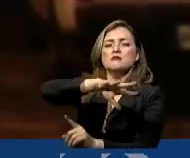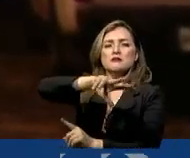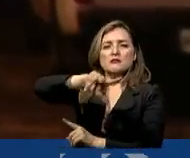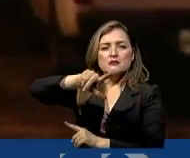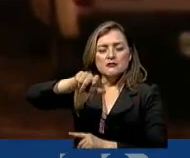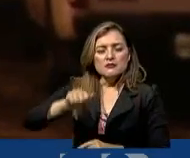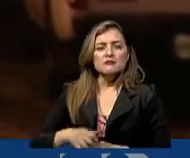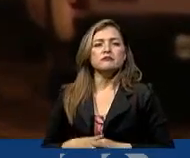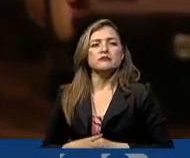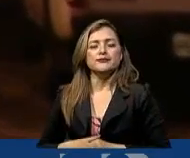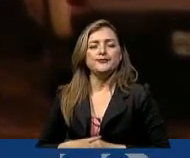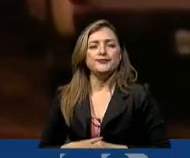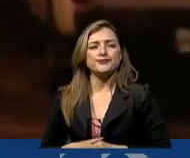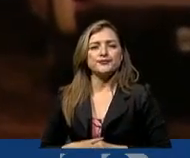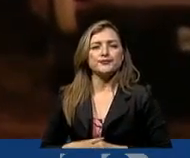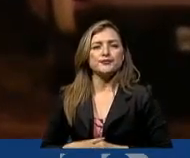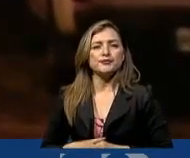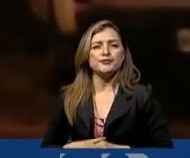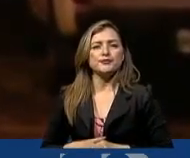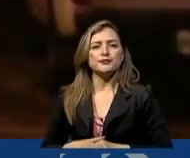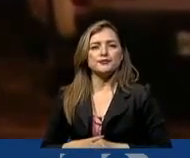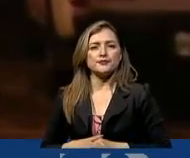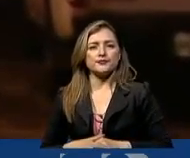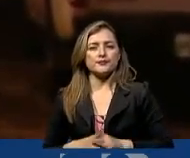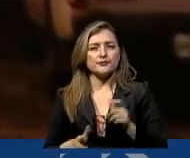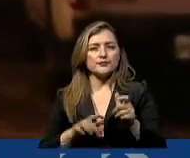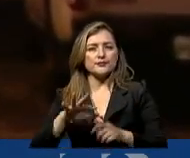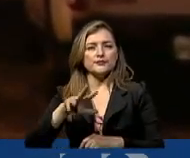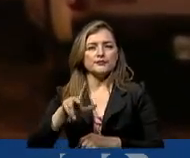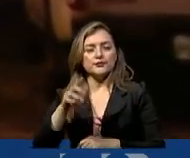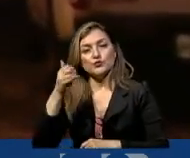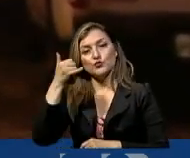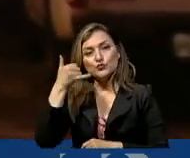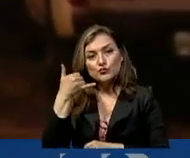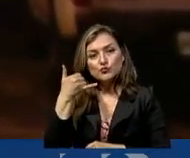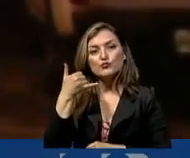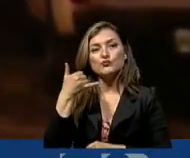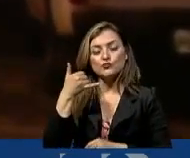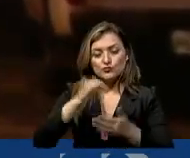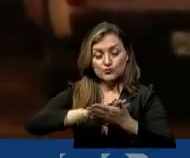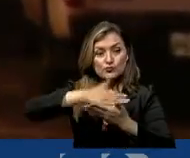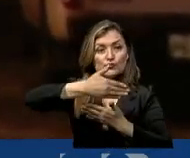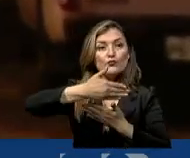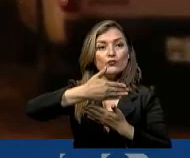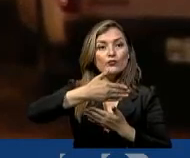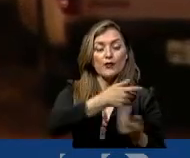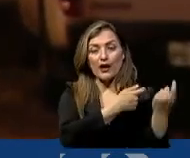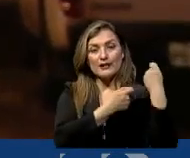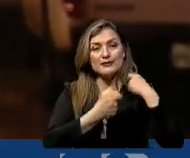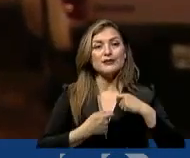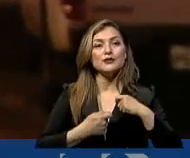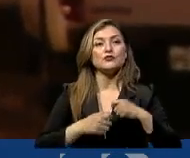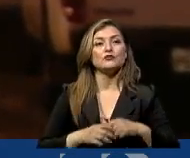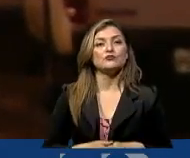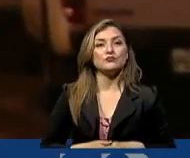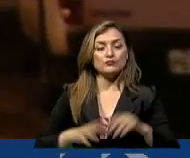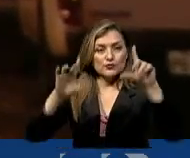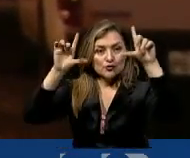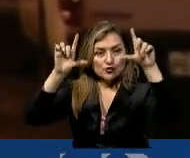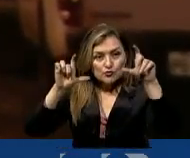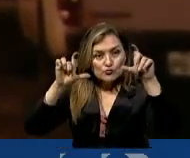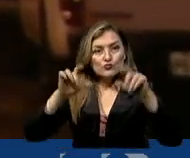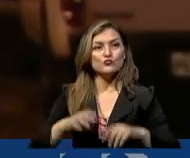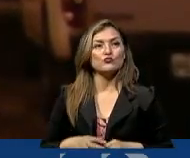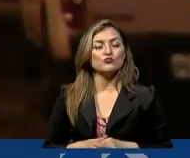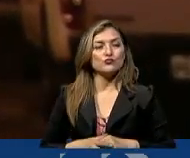donde procedían a robar a las personas celulares, laptops, carteras, cámaras fotográficas